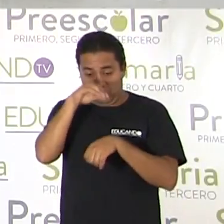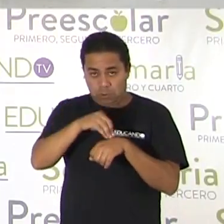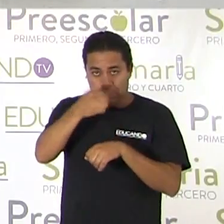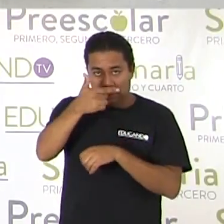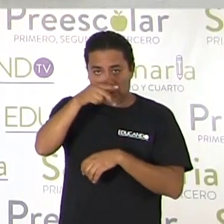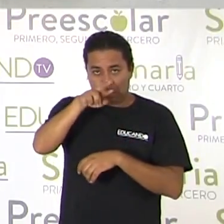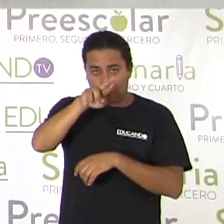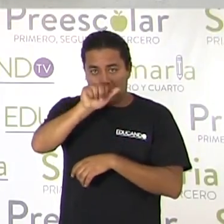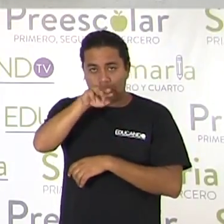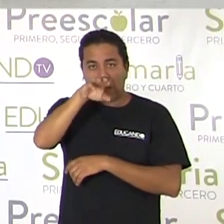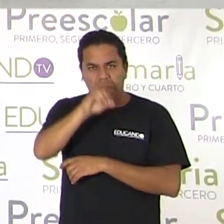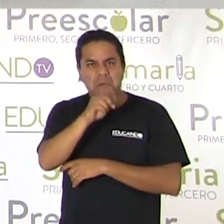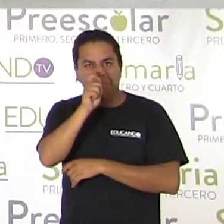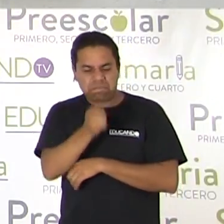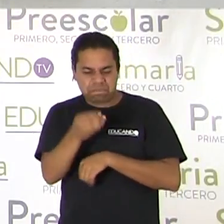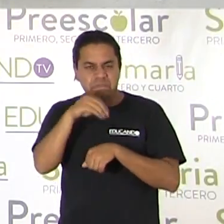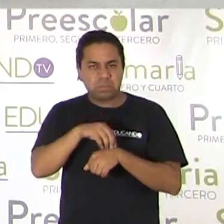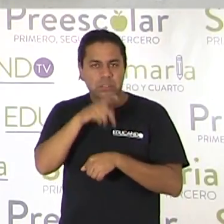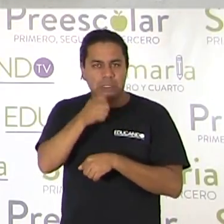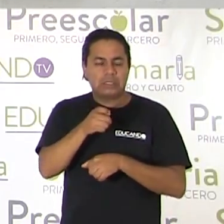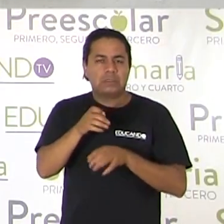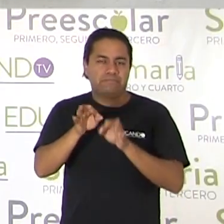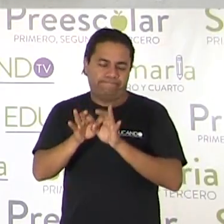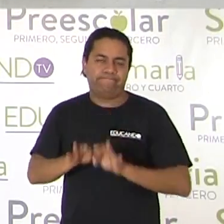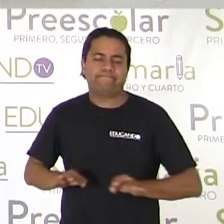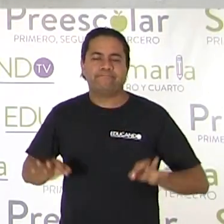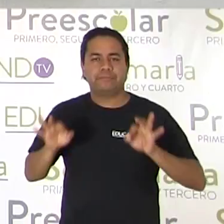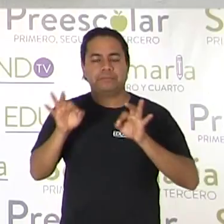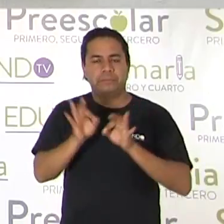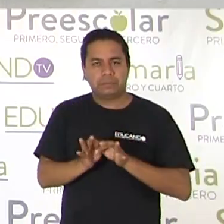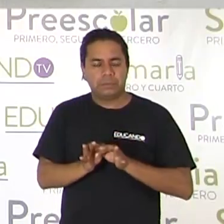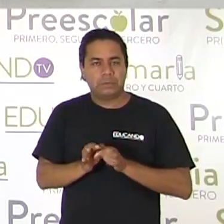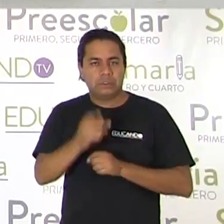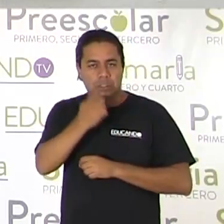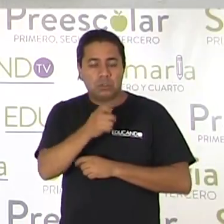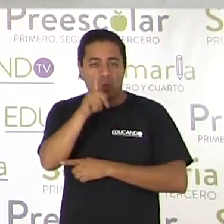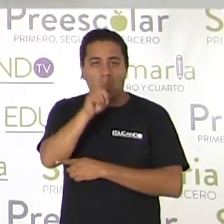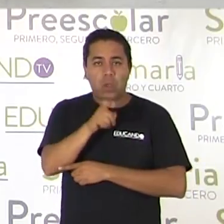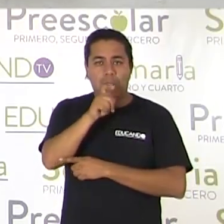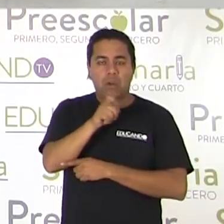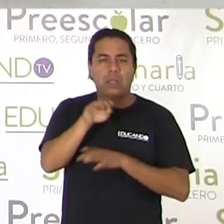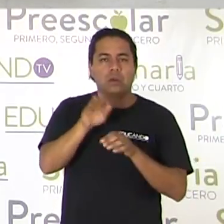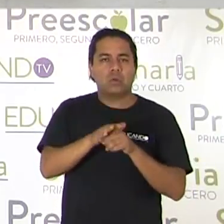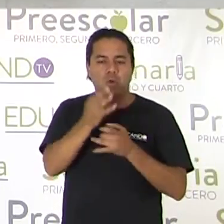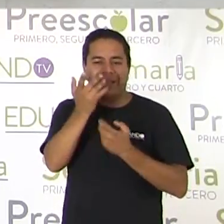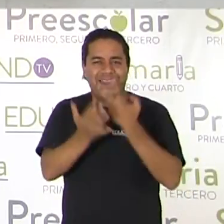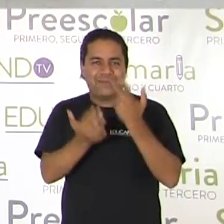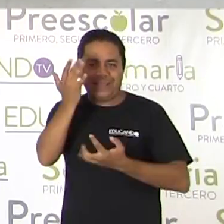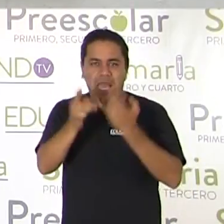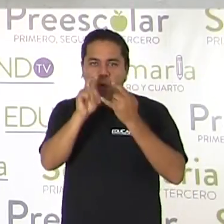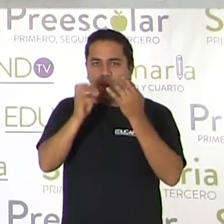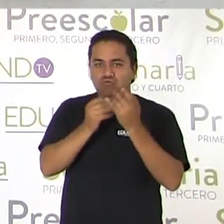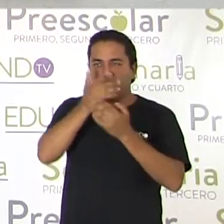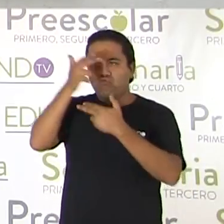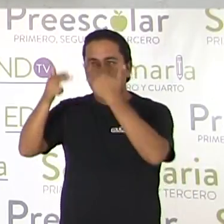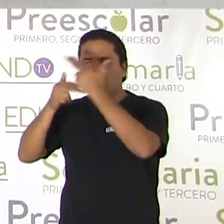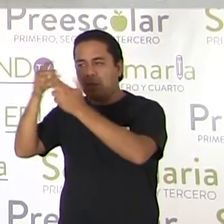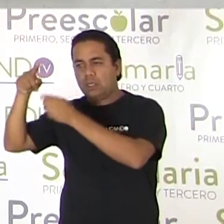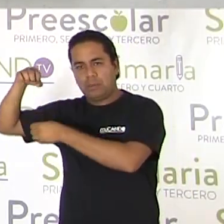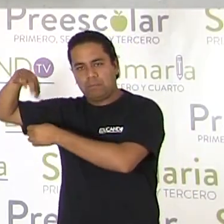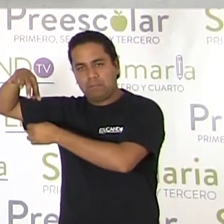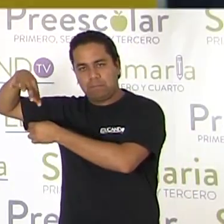gramo, es muy importante que esa agua sea destilada y que además esté